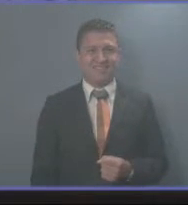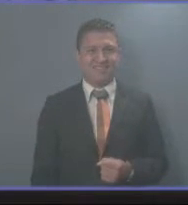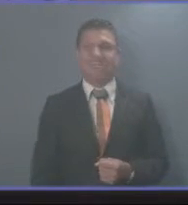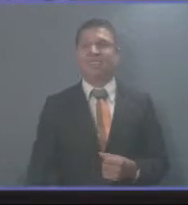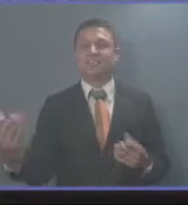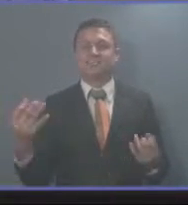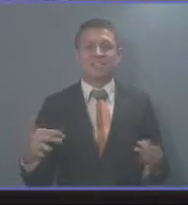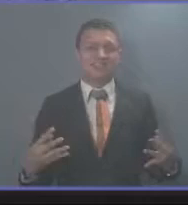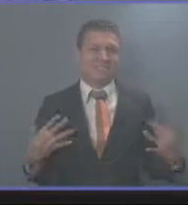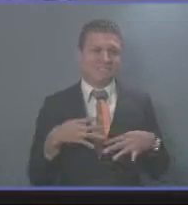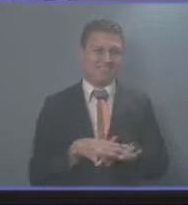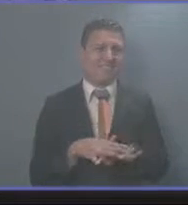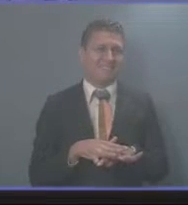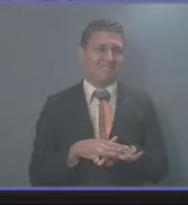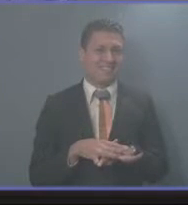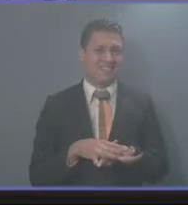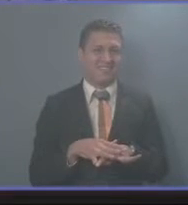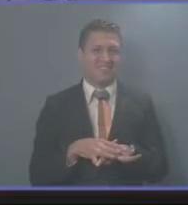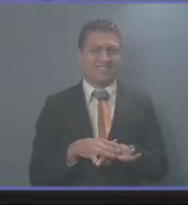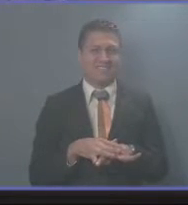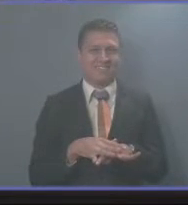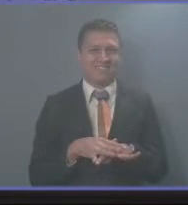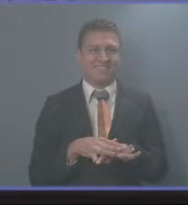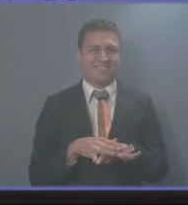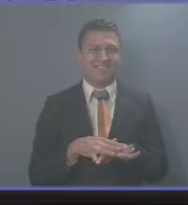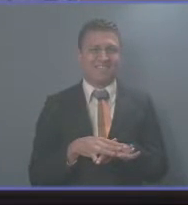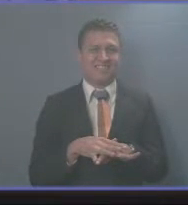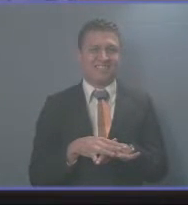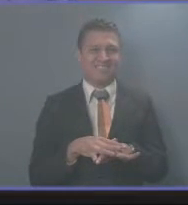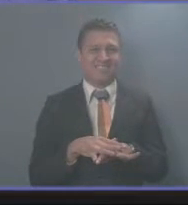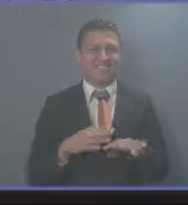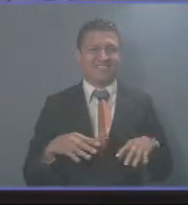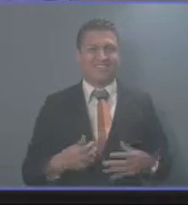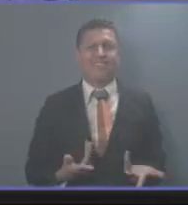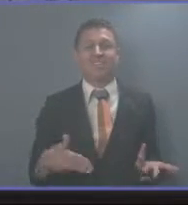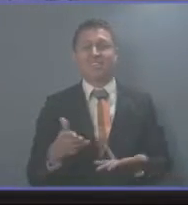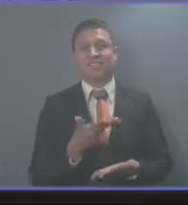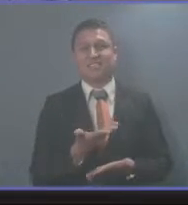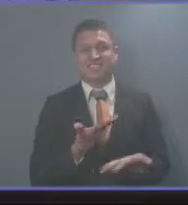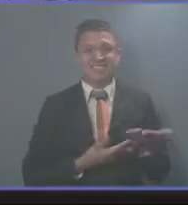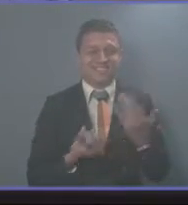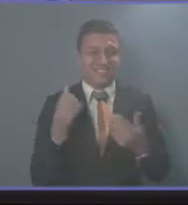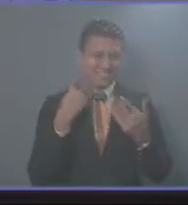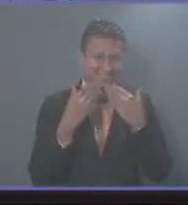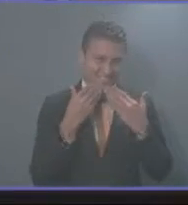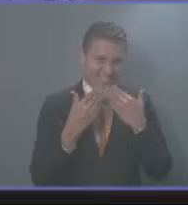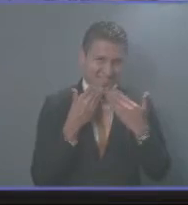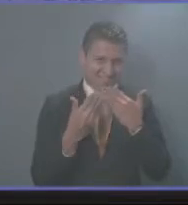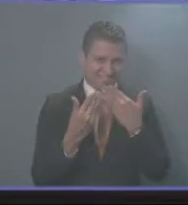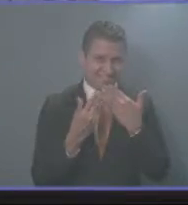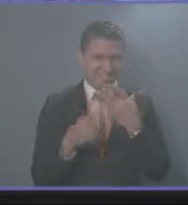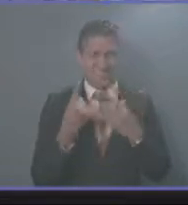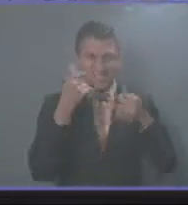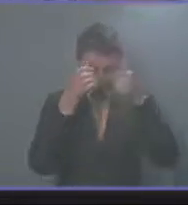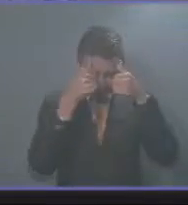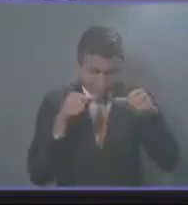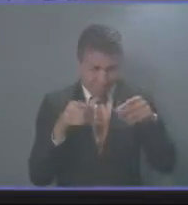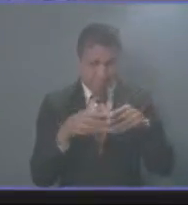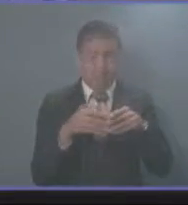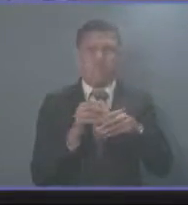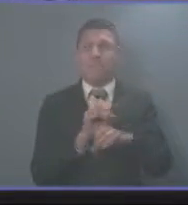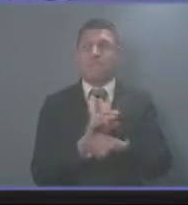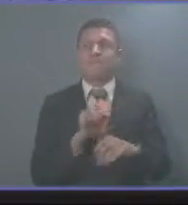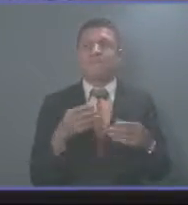pavimentación, reparación y o reconstrucción de las distintas carreteras antes mencionadas, por lo que acordó emitir el